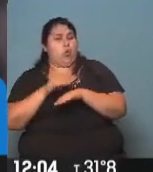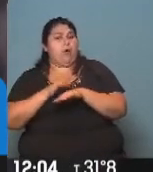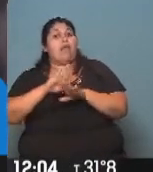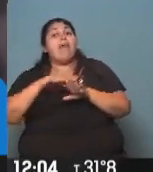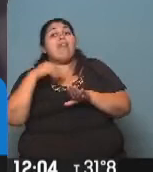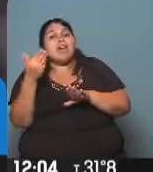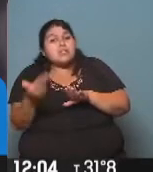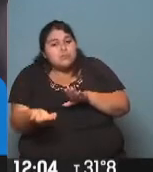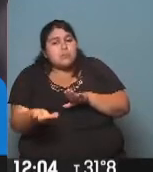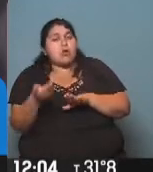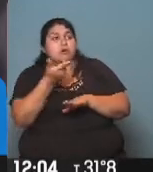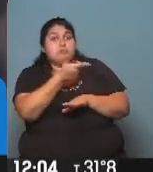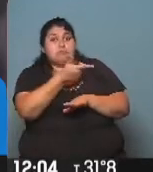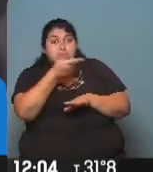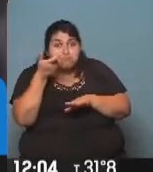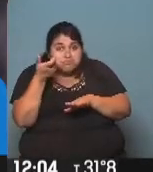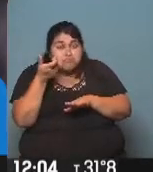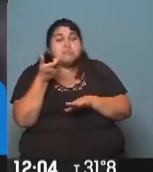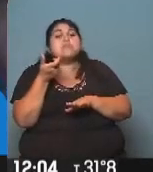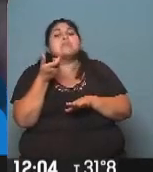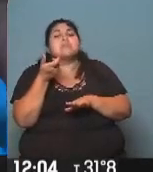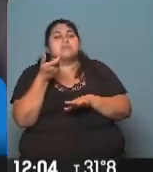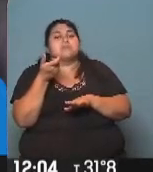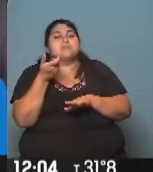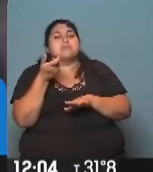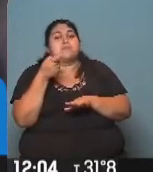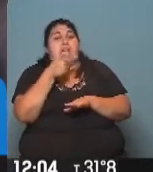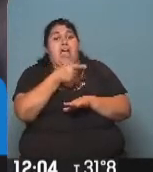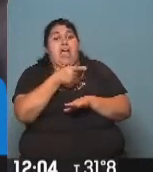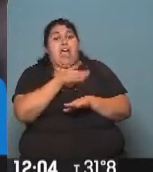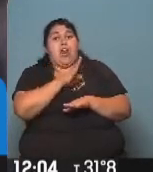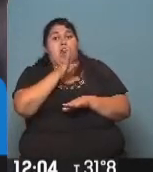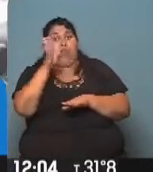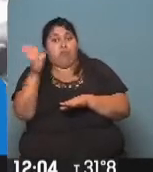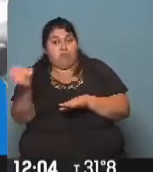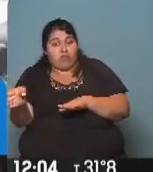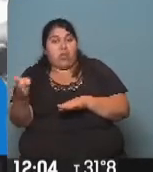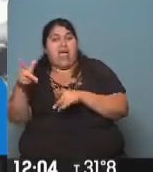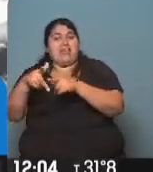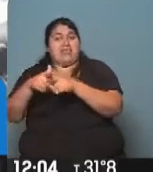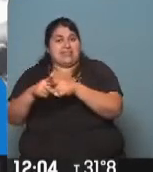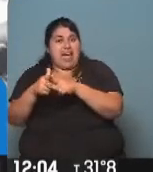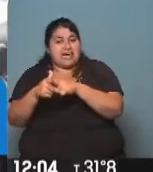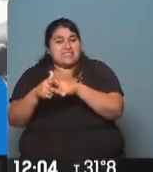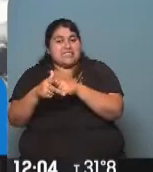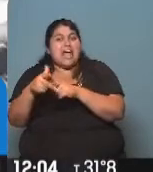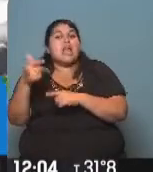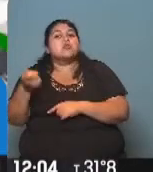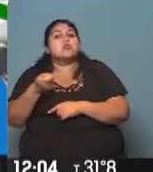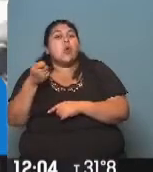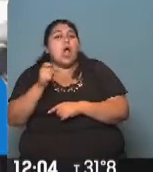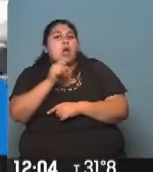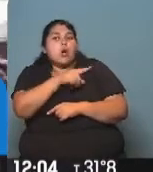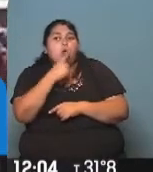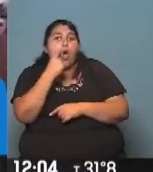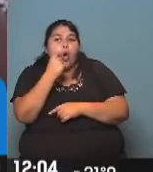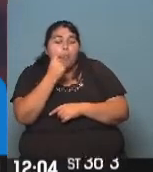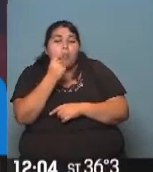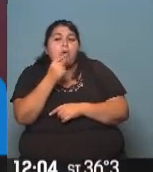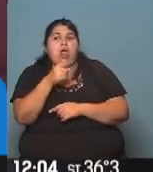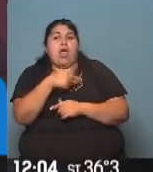de cometer justamente el crimen se acercó al taller mecánico del suegro de bryant y dejó allí